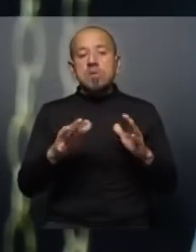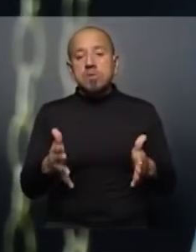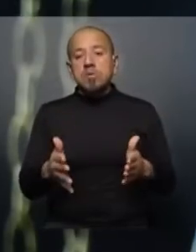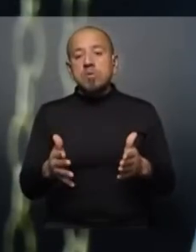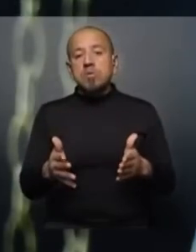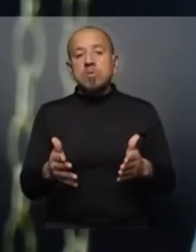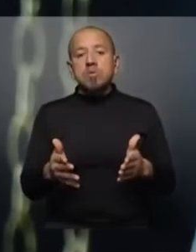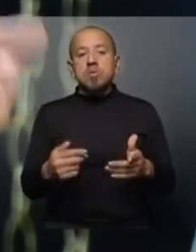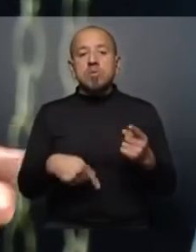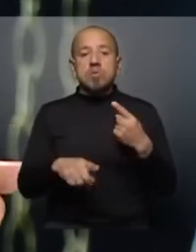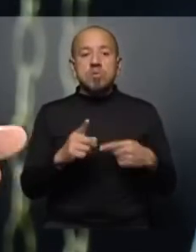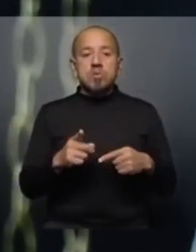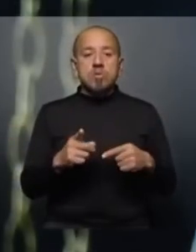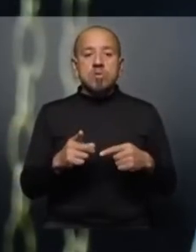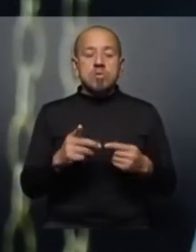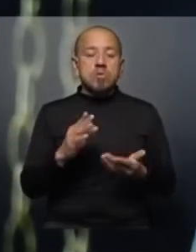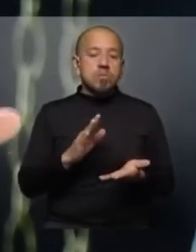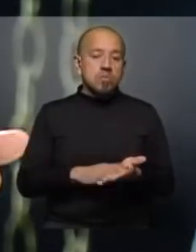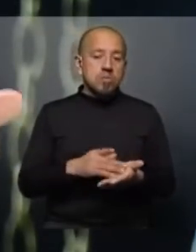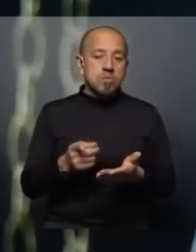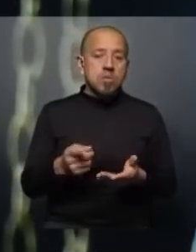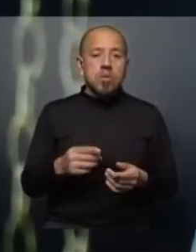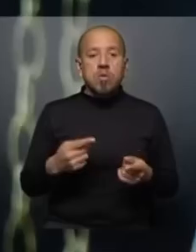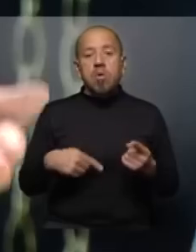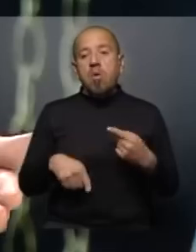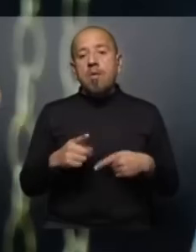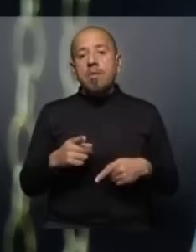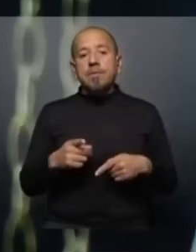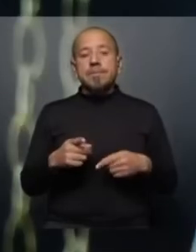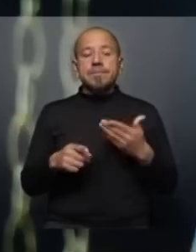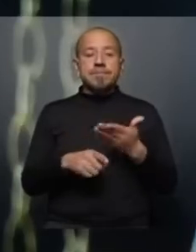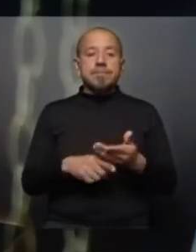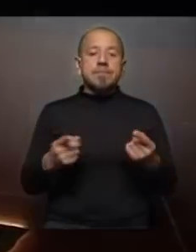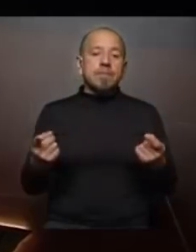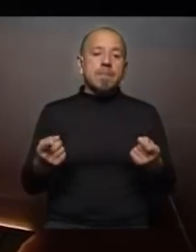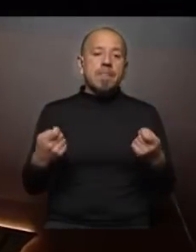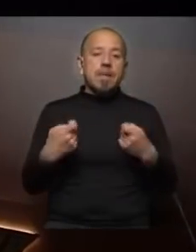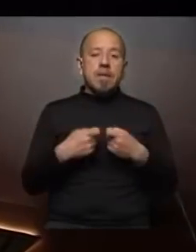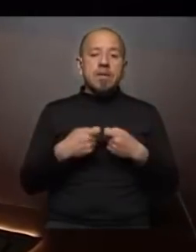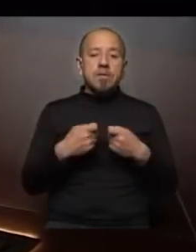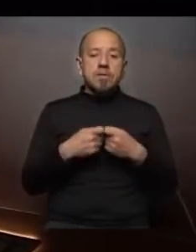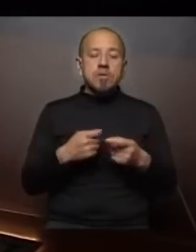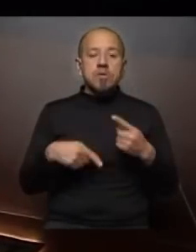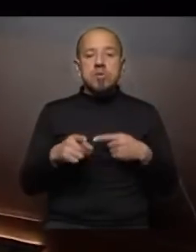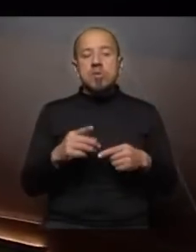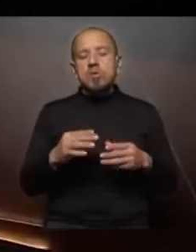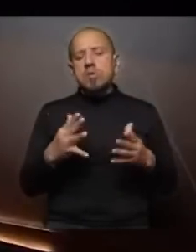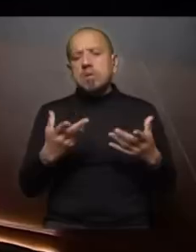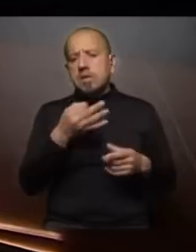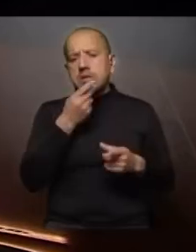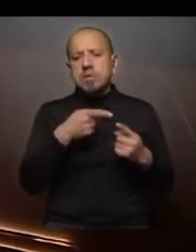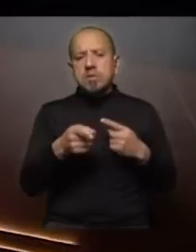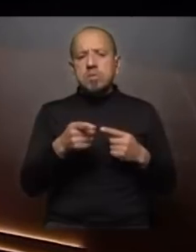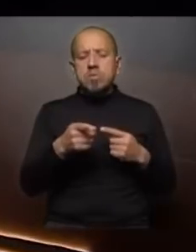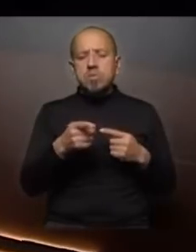manifiestan expresamente que eso obedece a una solicitud de la asociación de Abogados penalistas del Uruguay es decir un